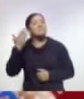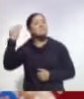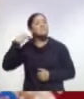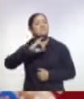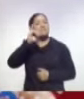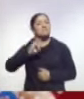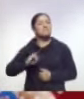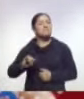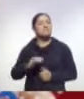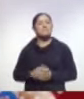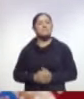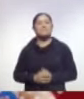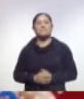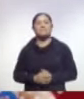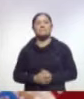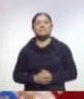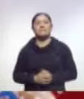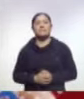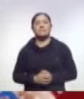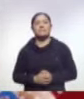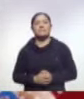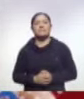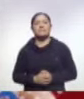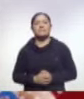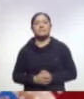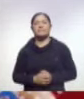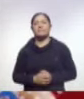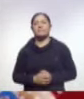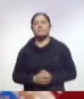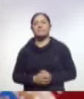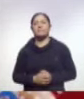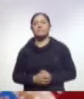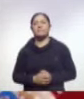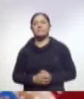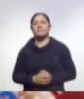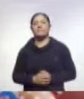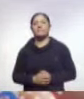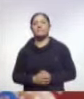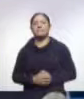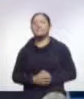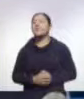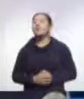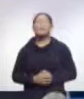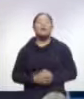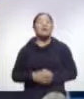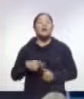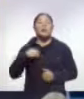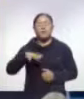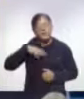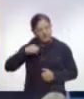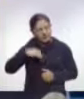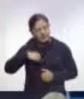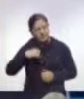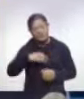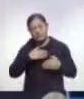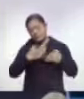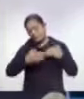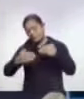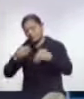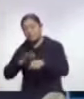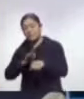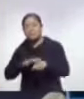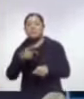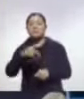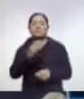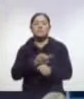estos nervios que tenía yo a la hora de estar peleando, pero bien. Ahora tendrá que mejorar para su